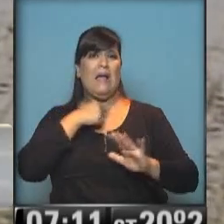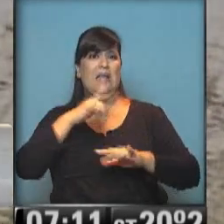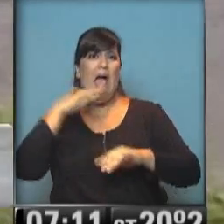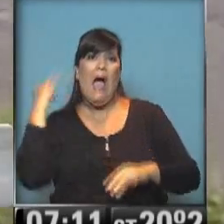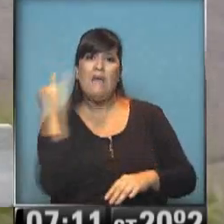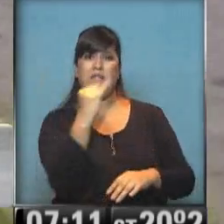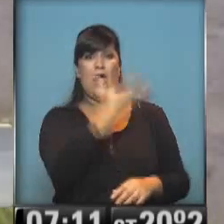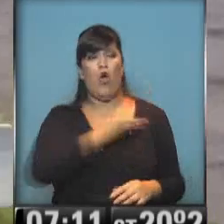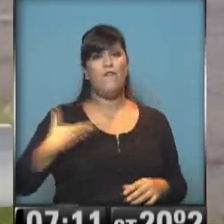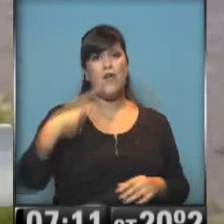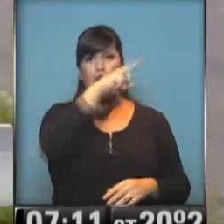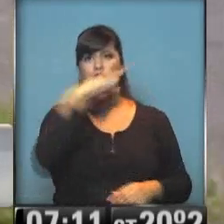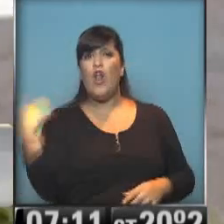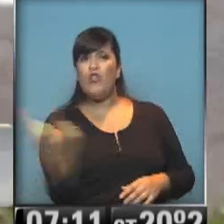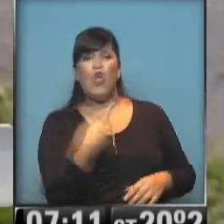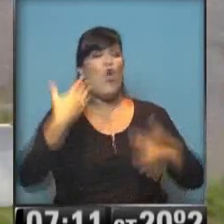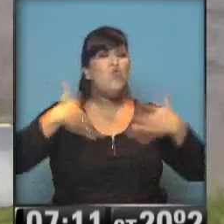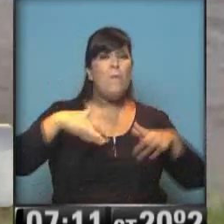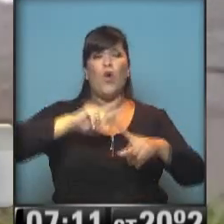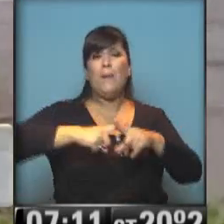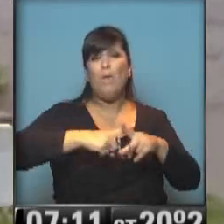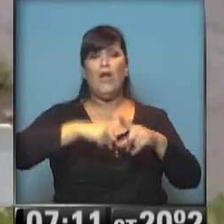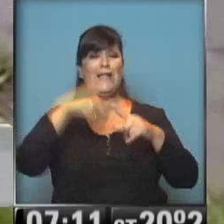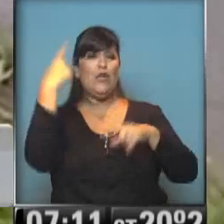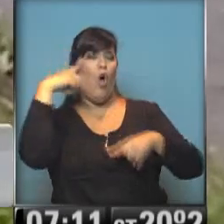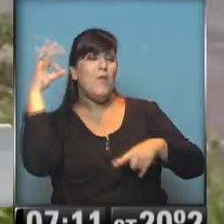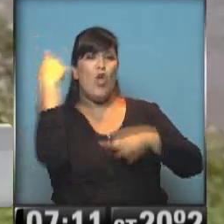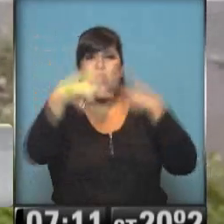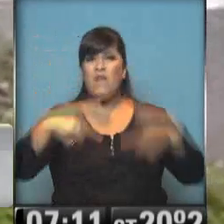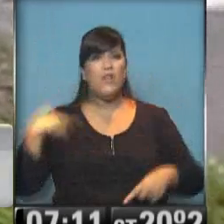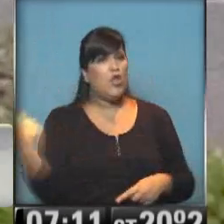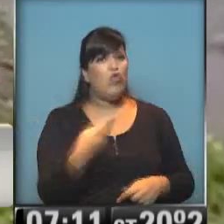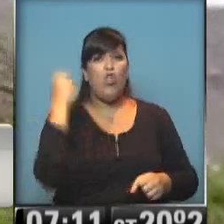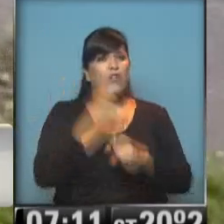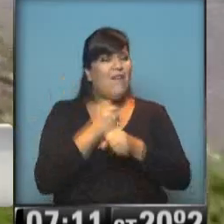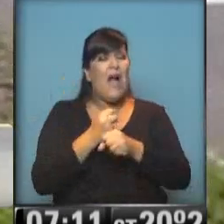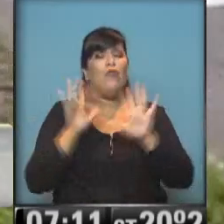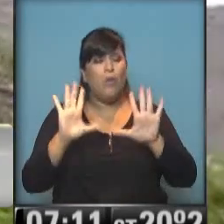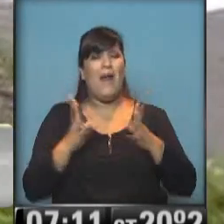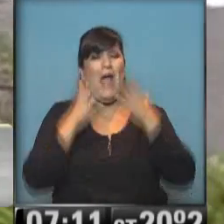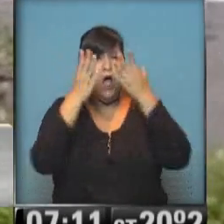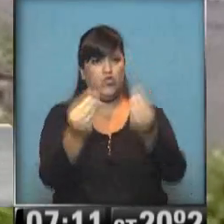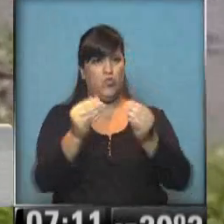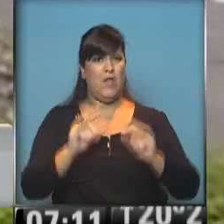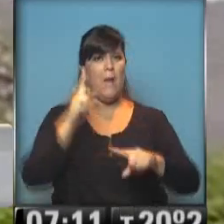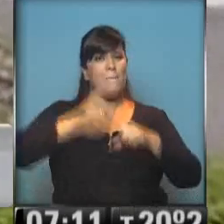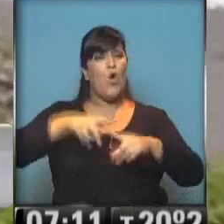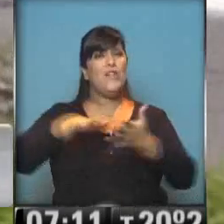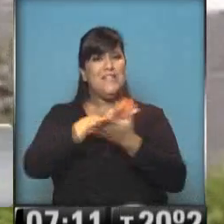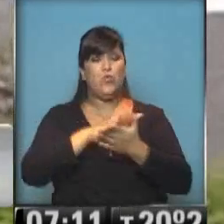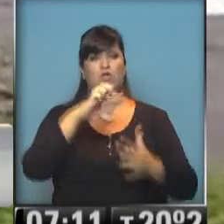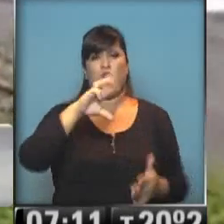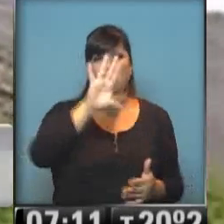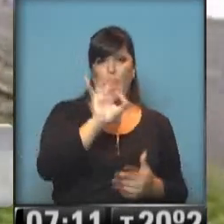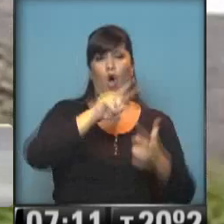nacional. Estamos todos, sin importar el color político ni la bandera, trabajando para contener la situación. Había del PRO, del Frente para